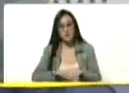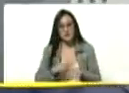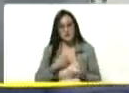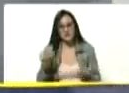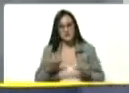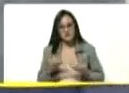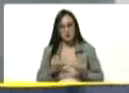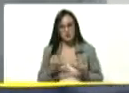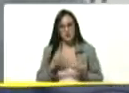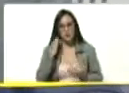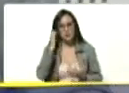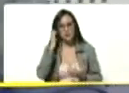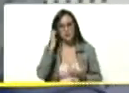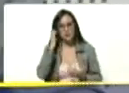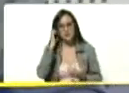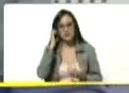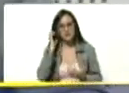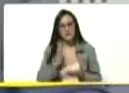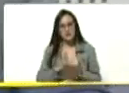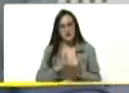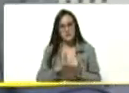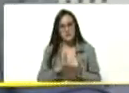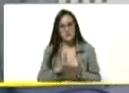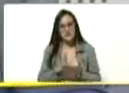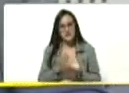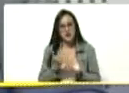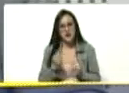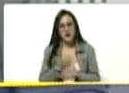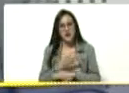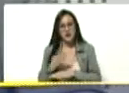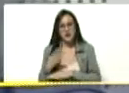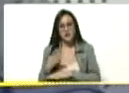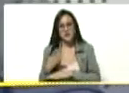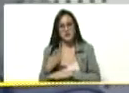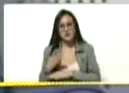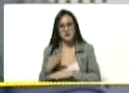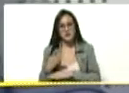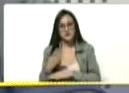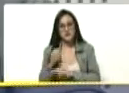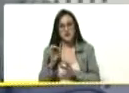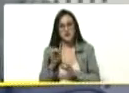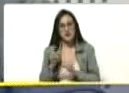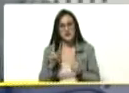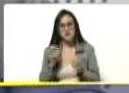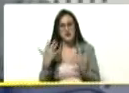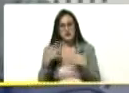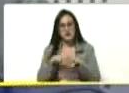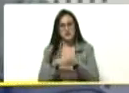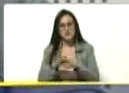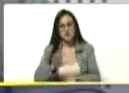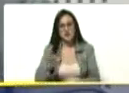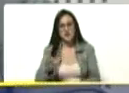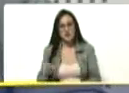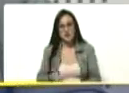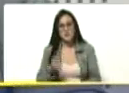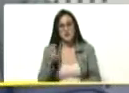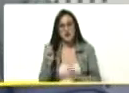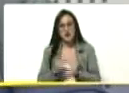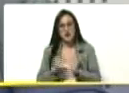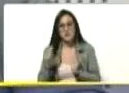hoy, siempre he reconocido que el ALBA fue el bloque de integración regional que más